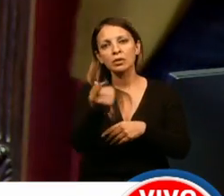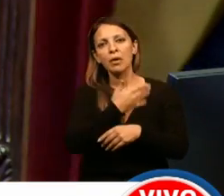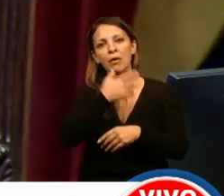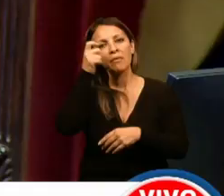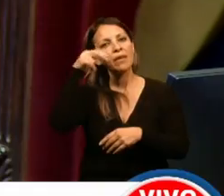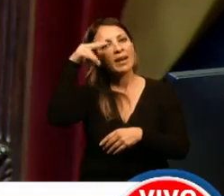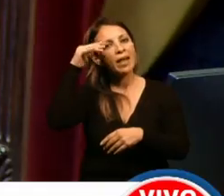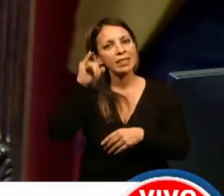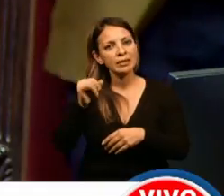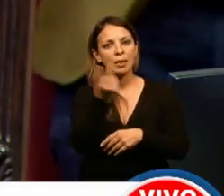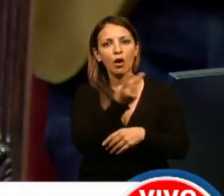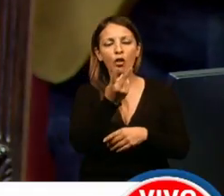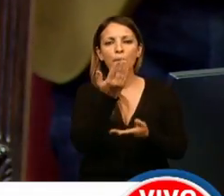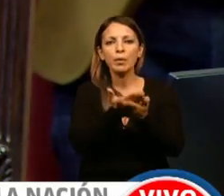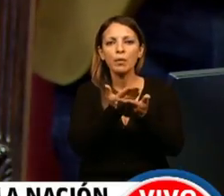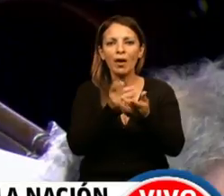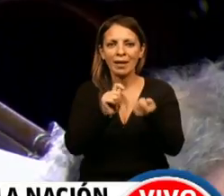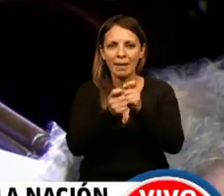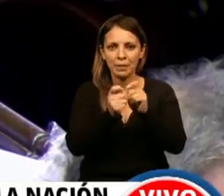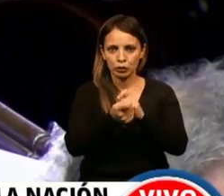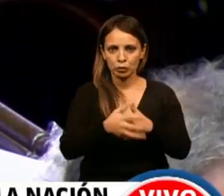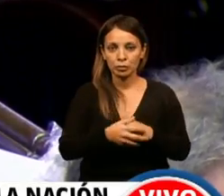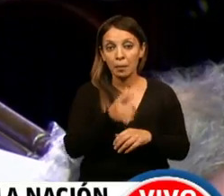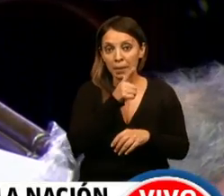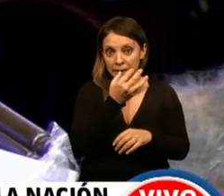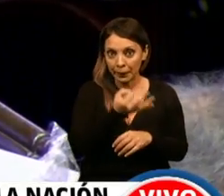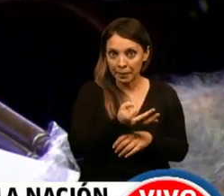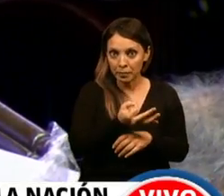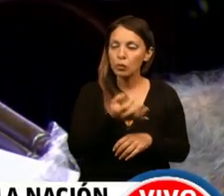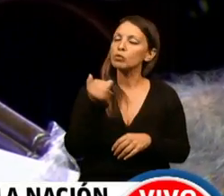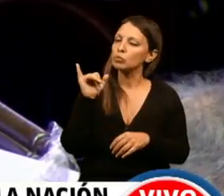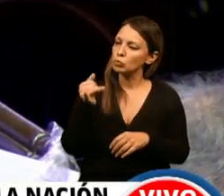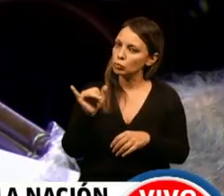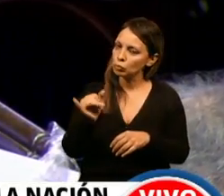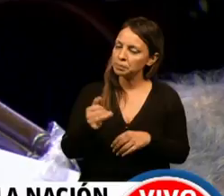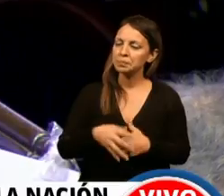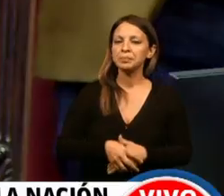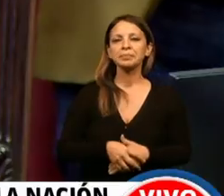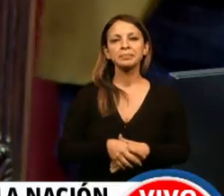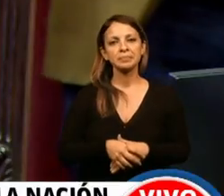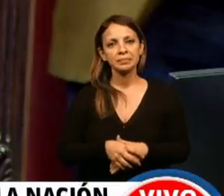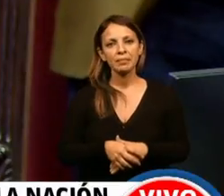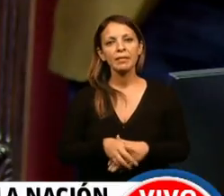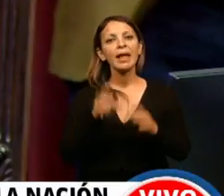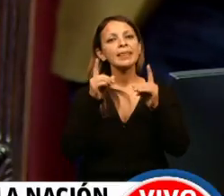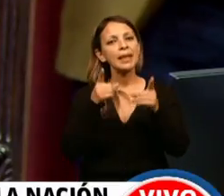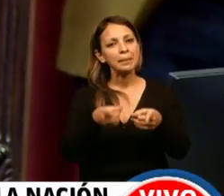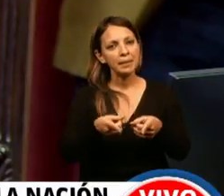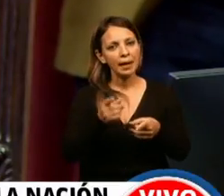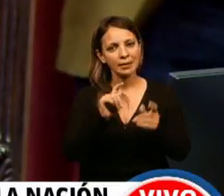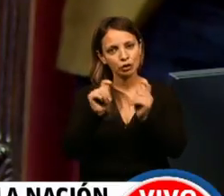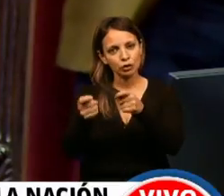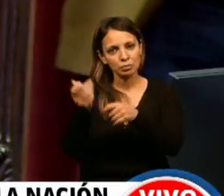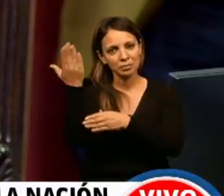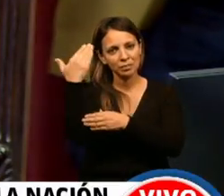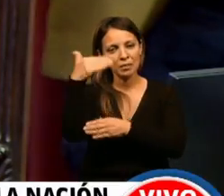para que propongan los dos cambios en si le parece bien por supuesto que si le parece adecuado y le voy a dar la palabra también al diputado